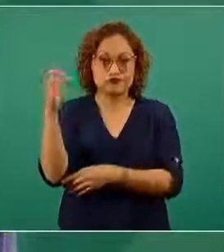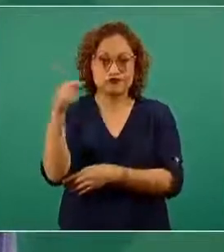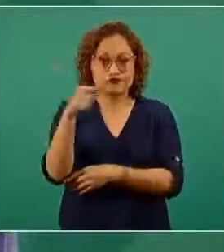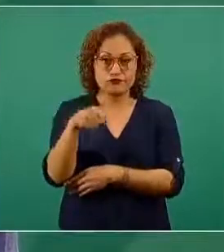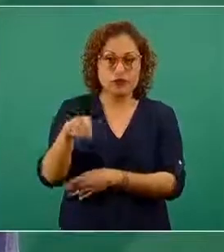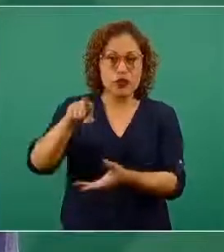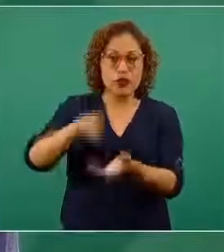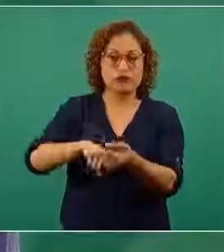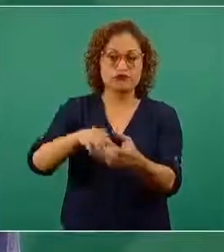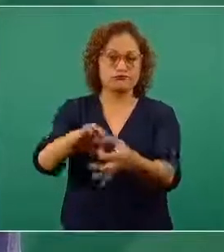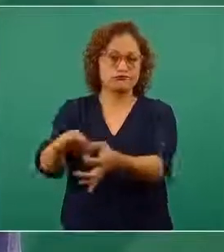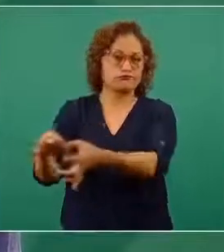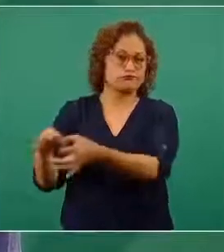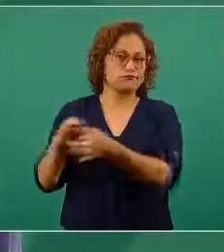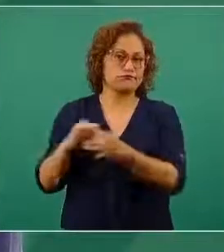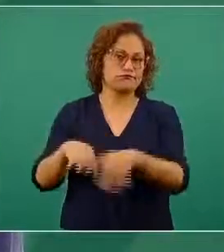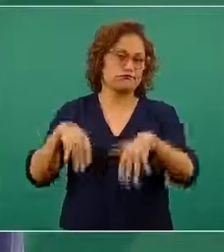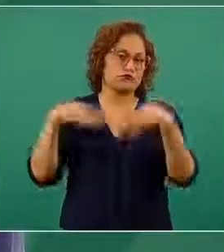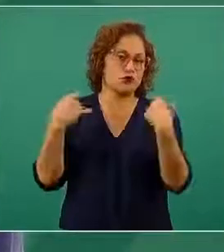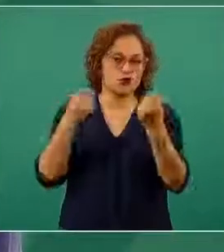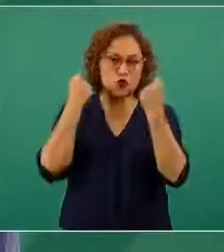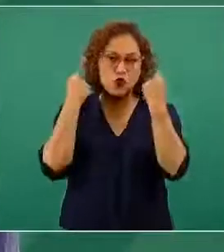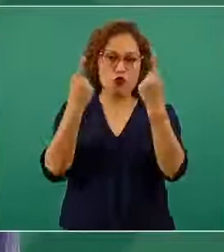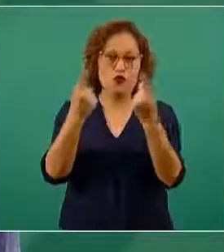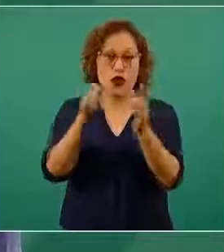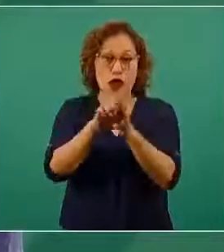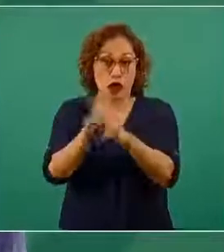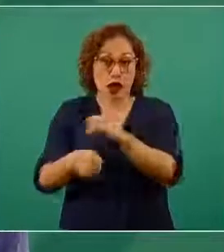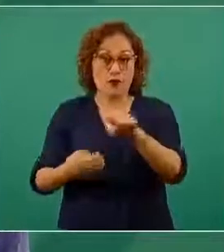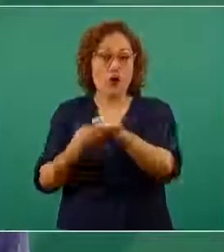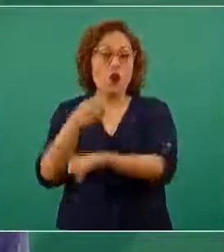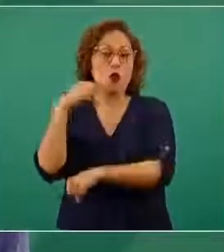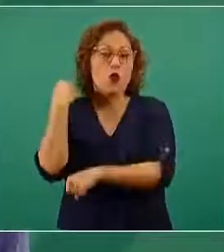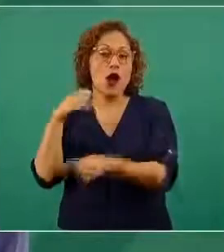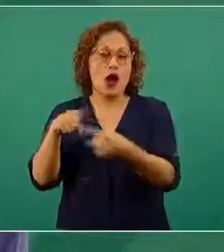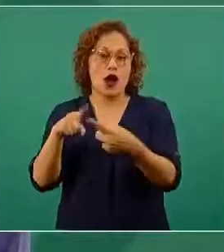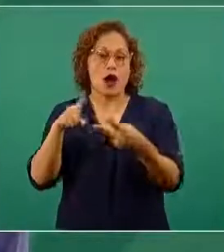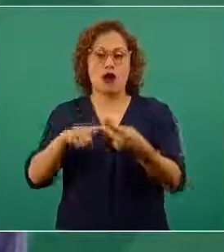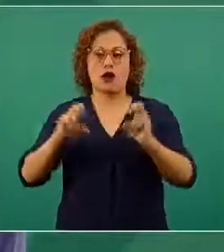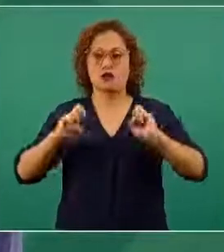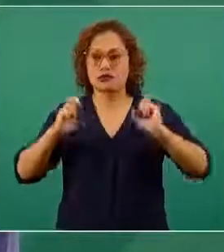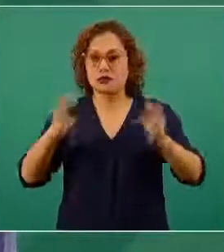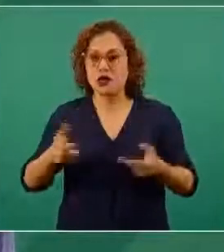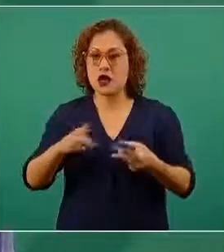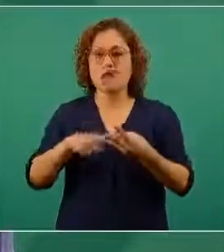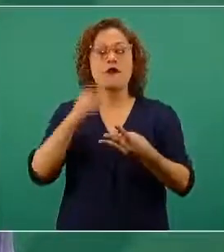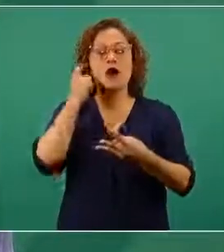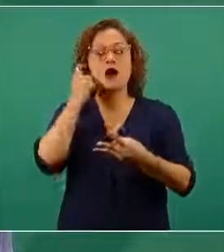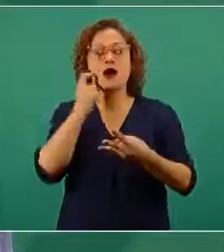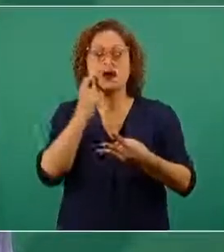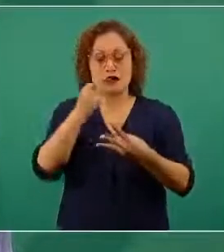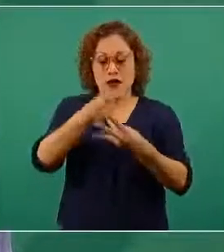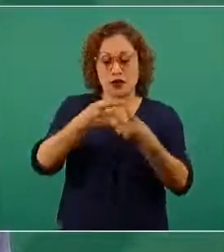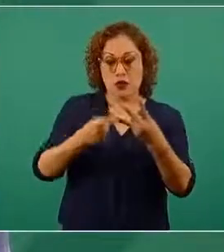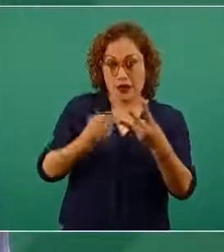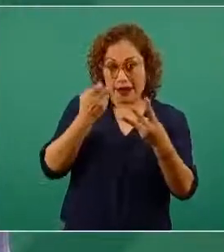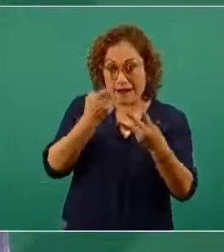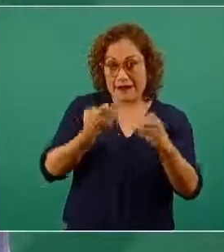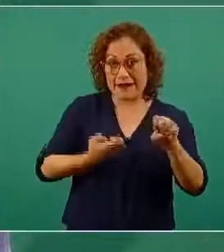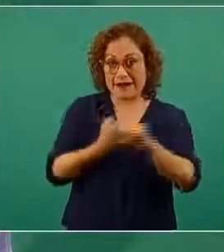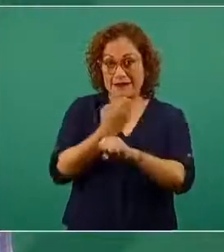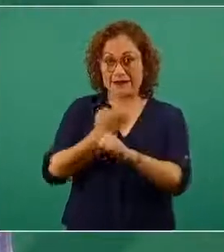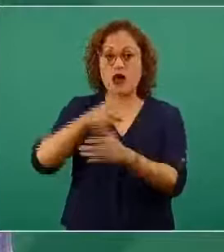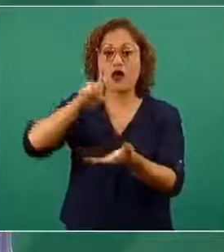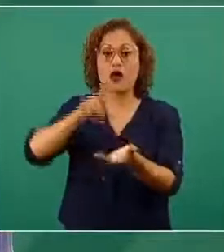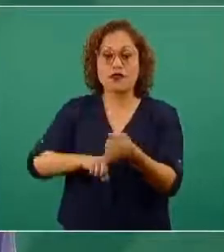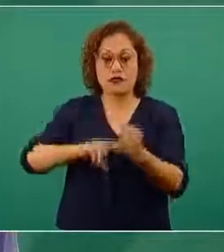social muy sobresaliente. En Oaxaca, por ejemplo, en Chiapas, en Guerrero, que son las 3 entidades federativas con la mayor